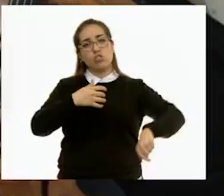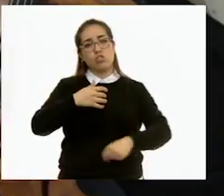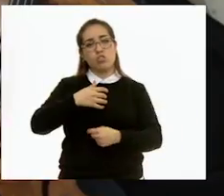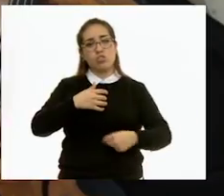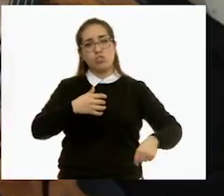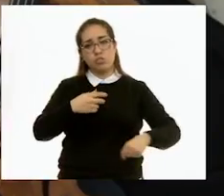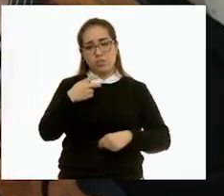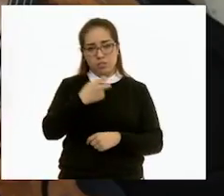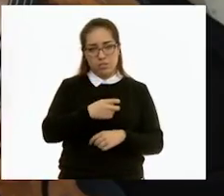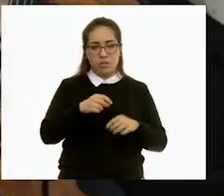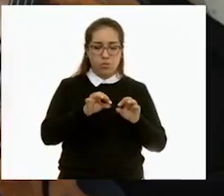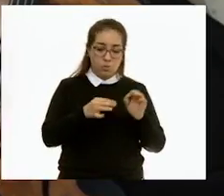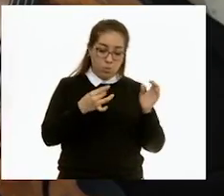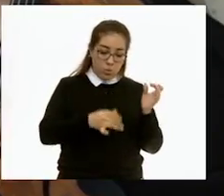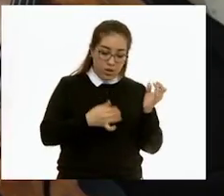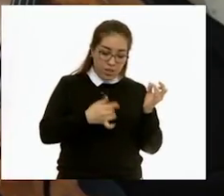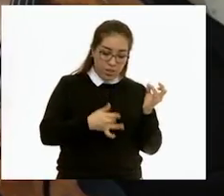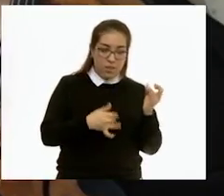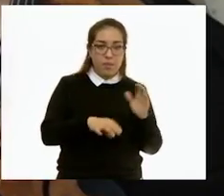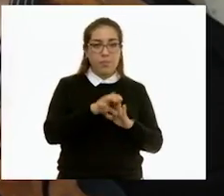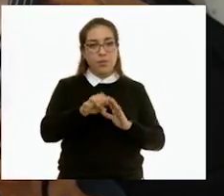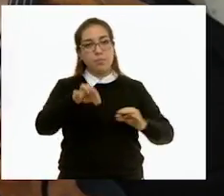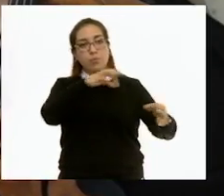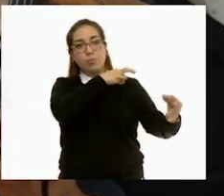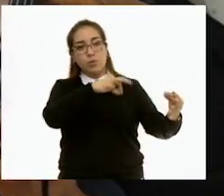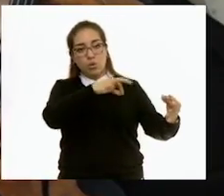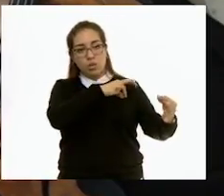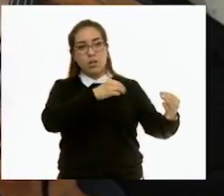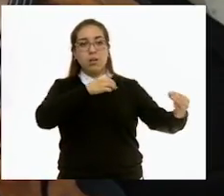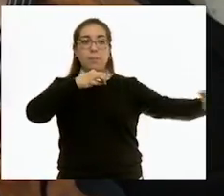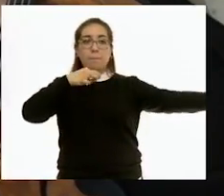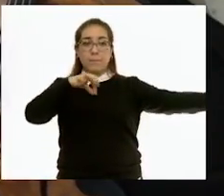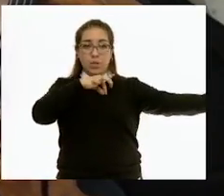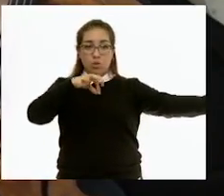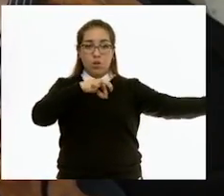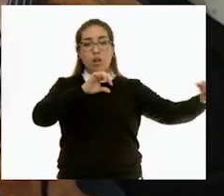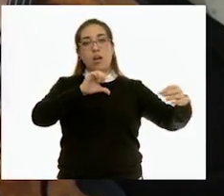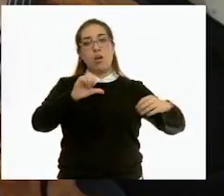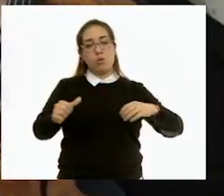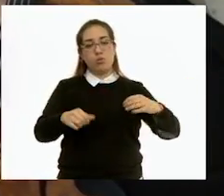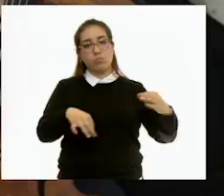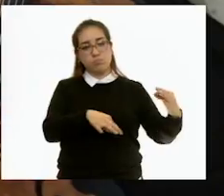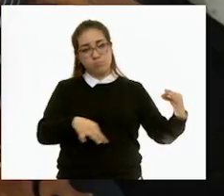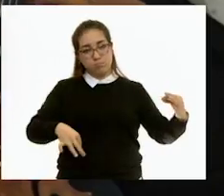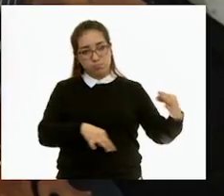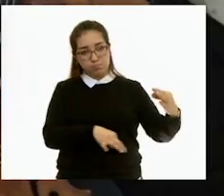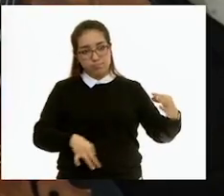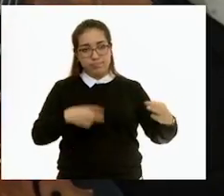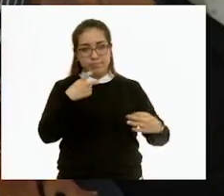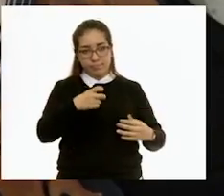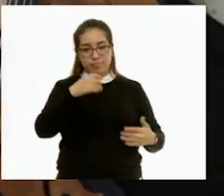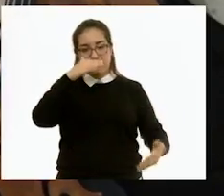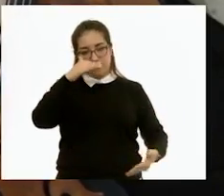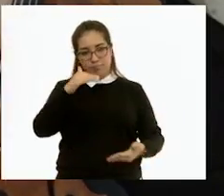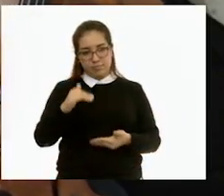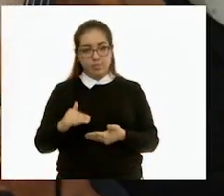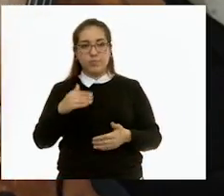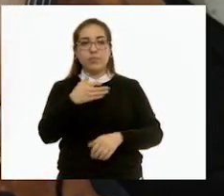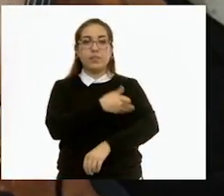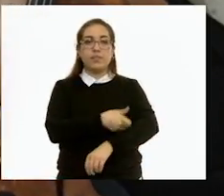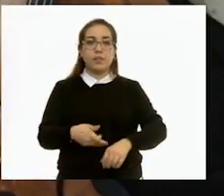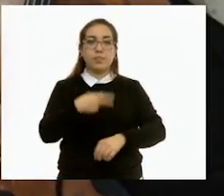frotada. Instrumentos como el violín, la viola y el contrabajo son los que forman el resto de la familia y tienen